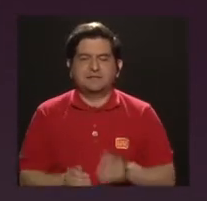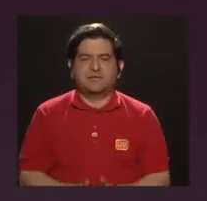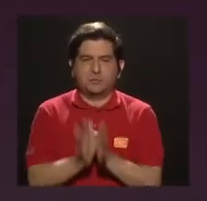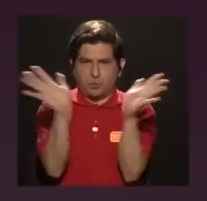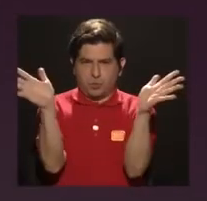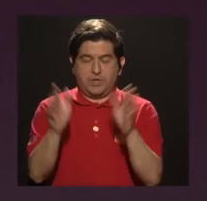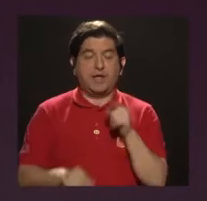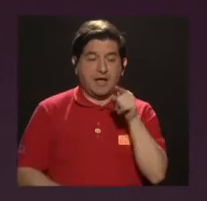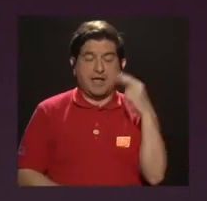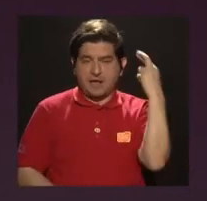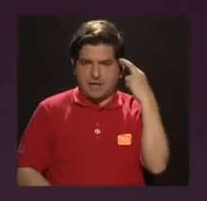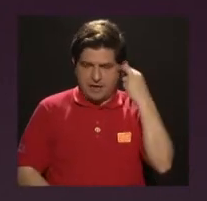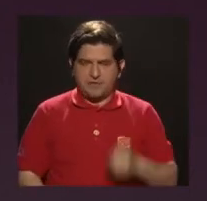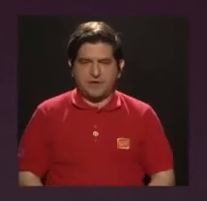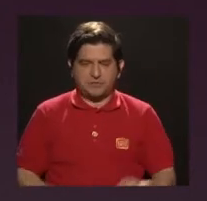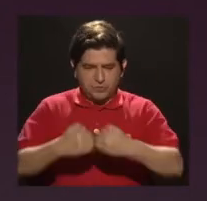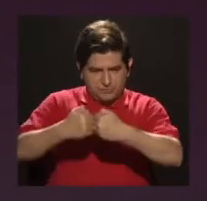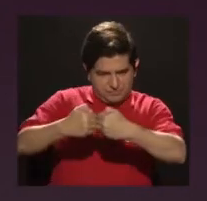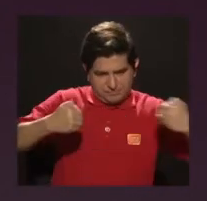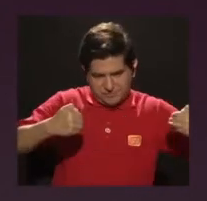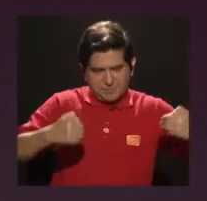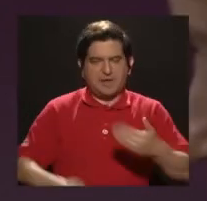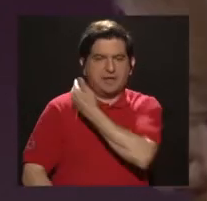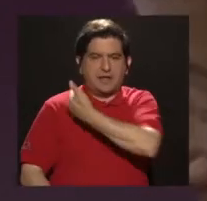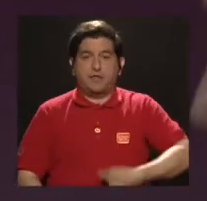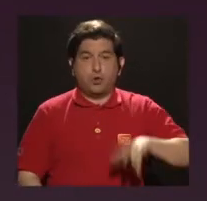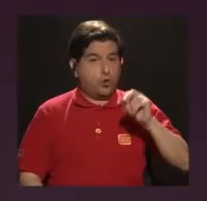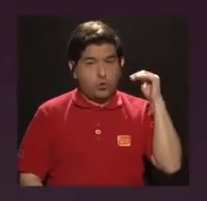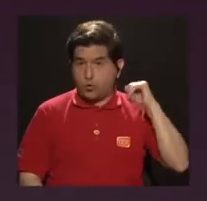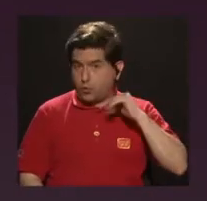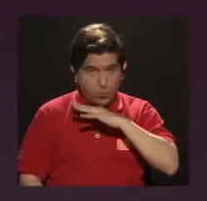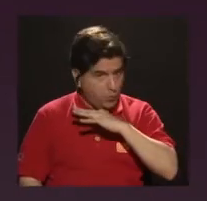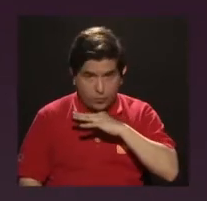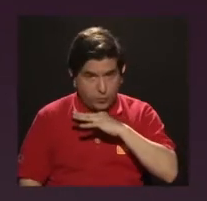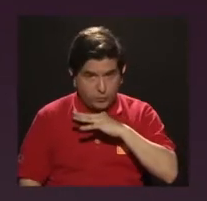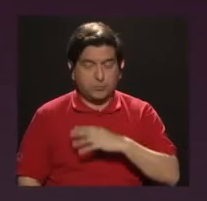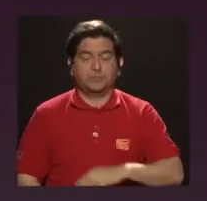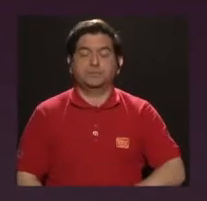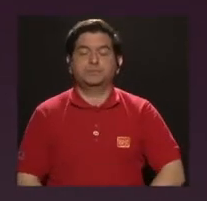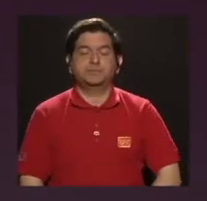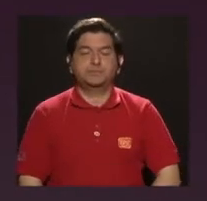separa a ella temporalmente de la presidencia no es por corrupción entonces